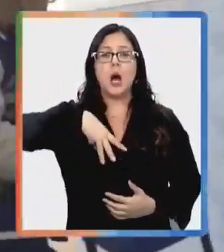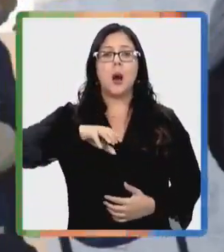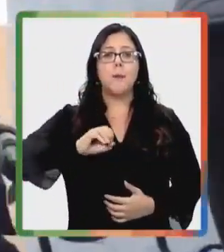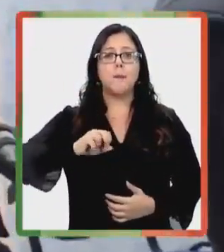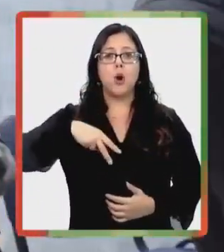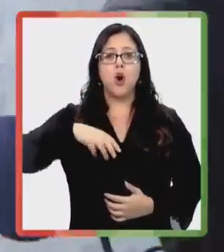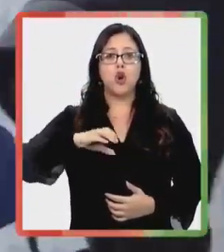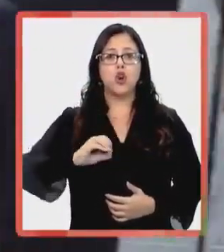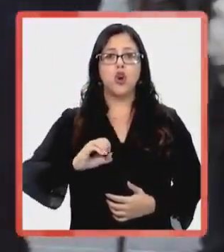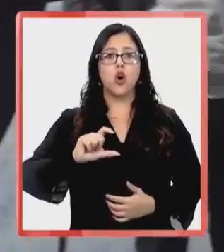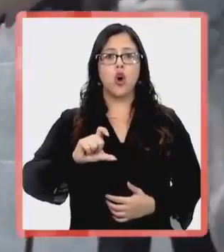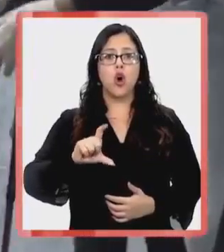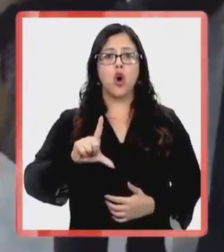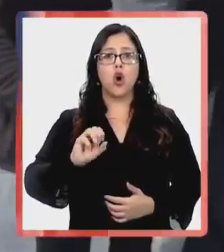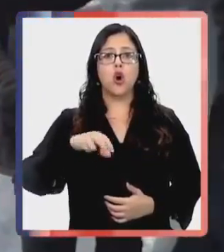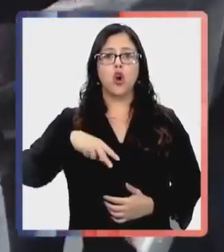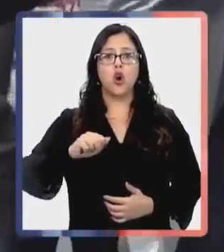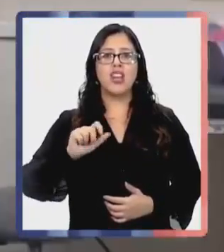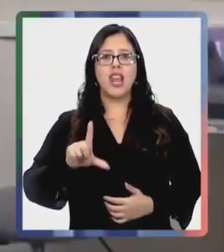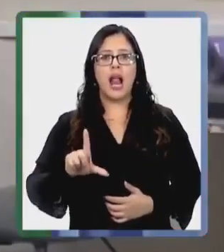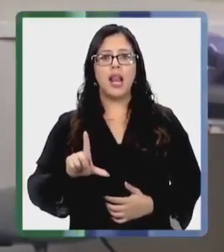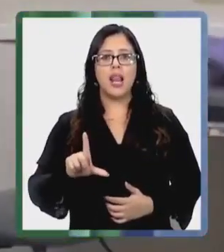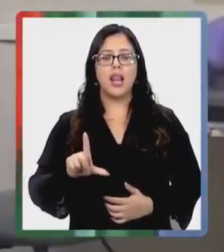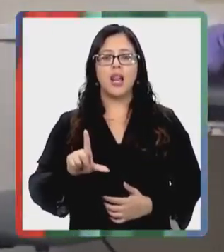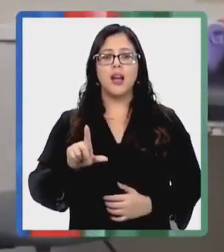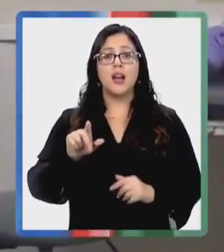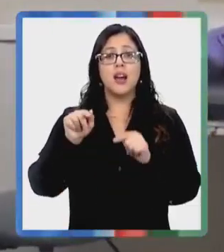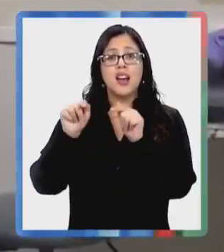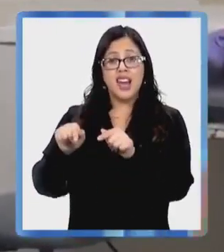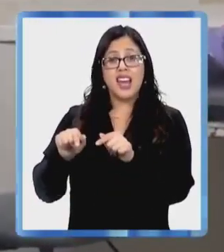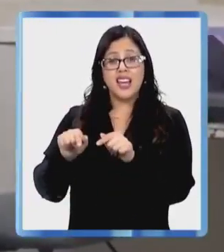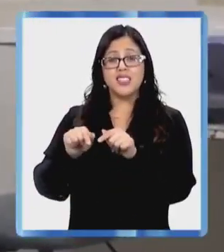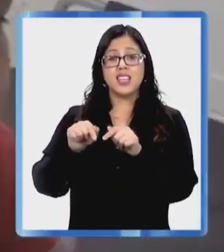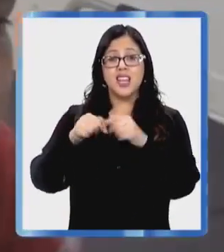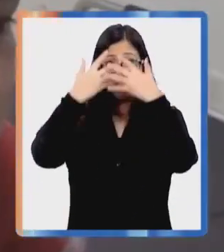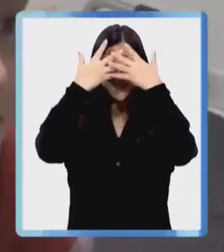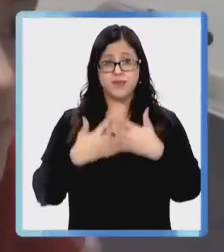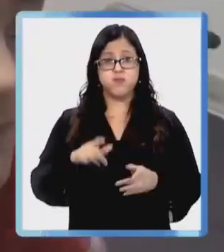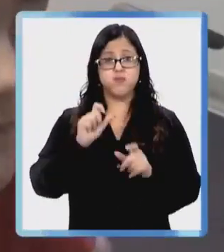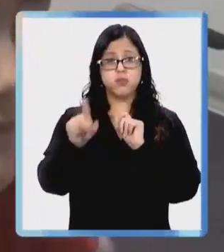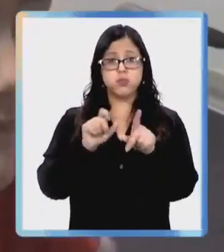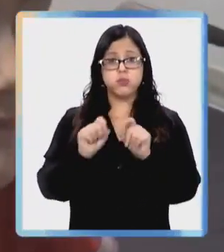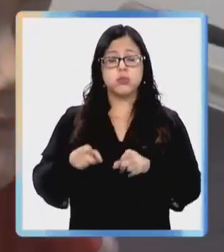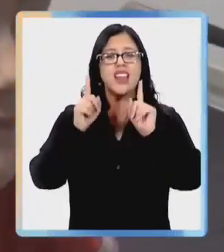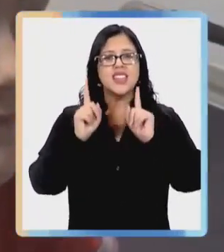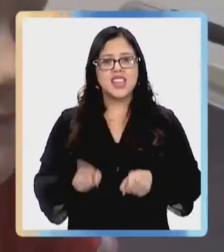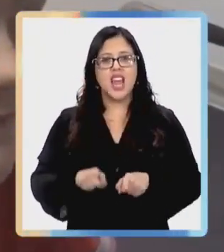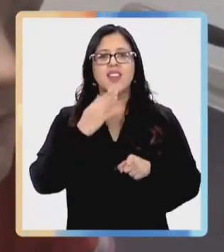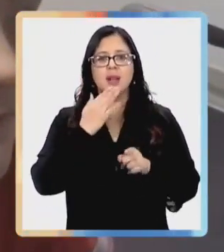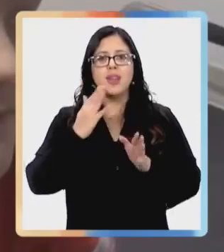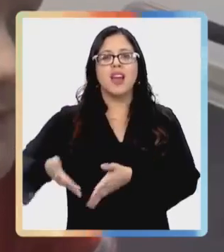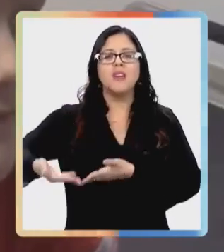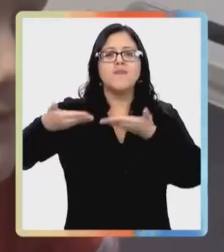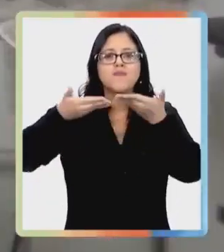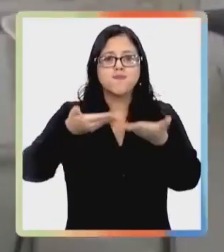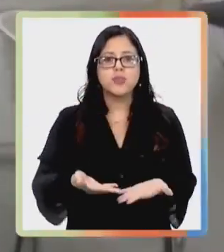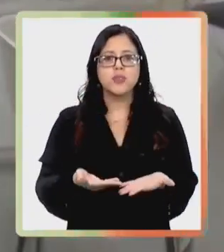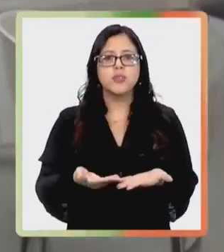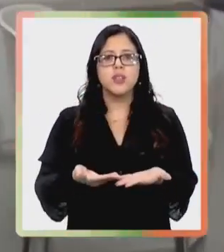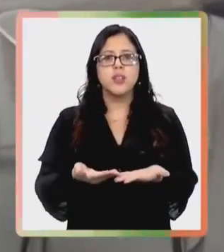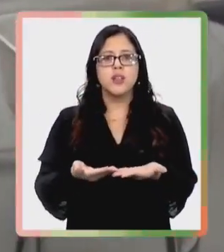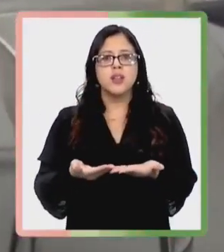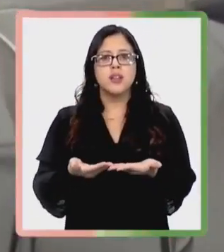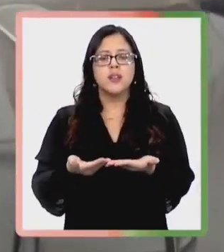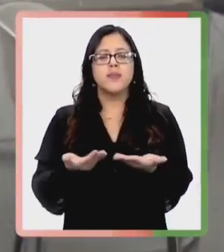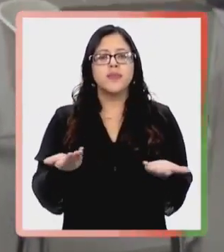lo conversamos en el pasado. Palivizumab se llama. Y ese anticuerpo monoclonal debería estar también a disposición en forma más